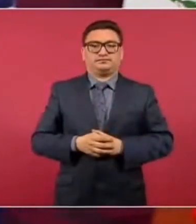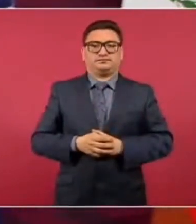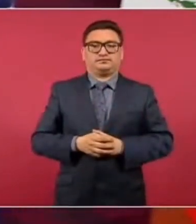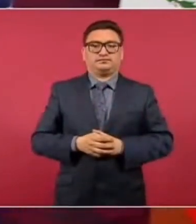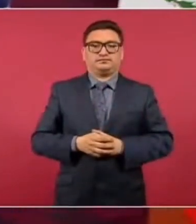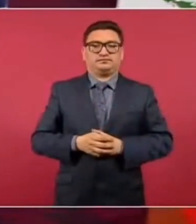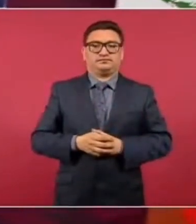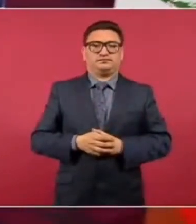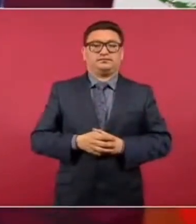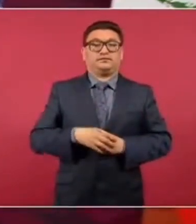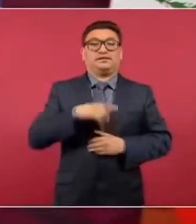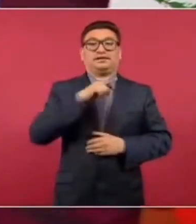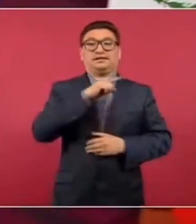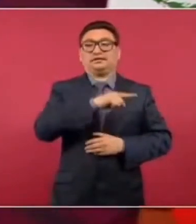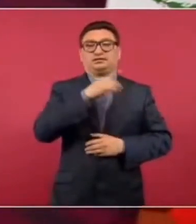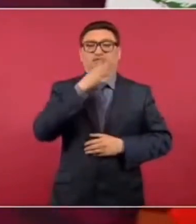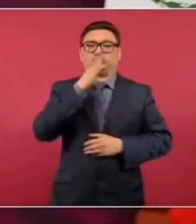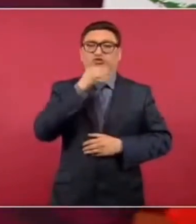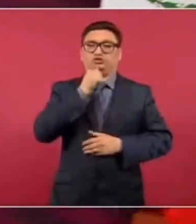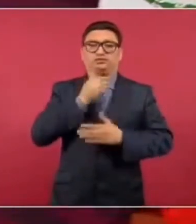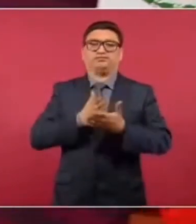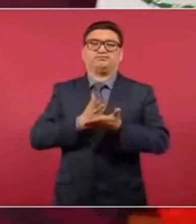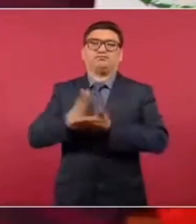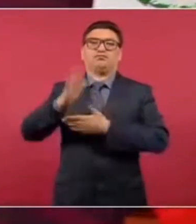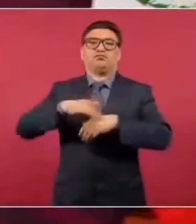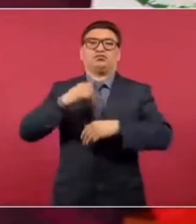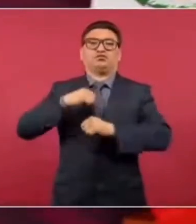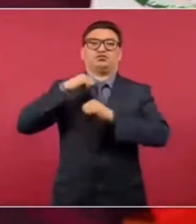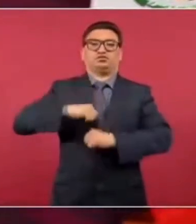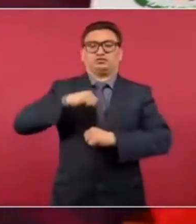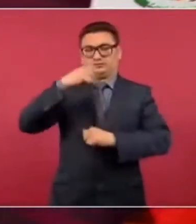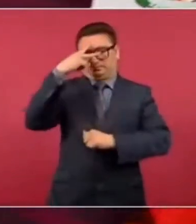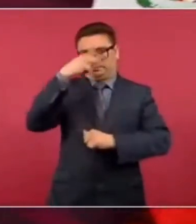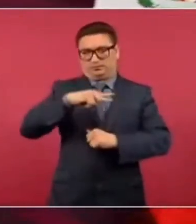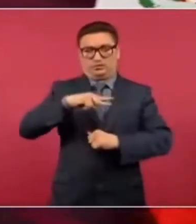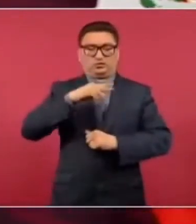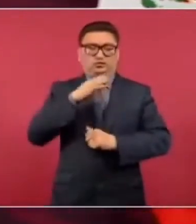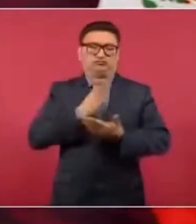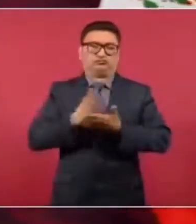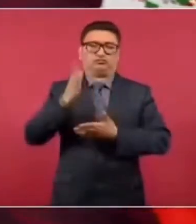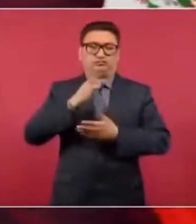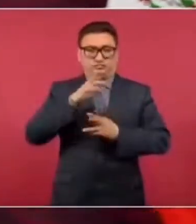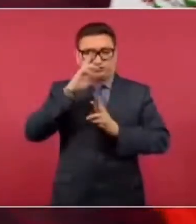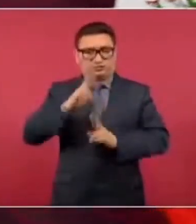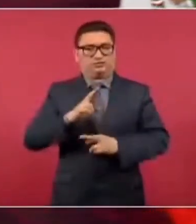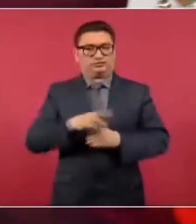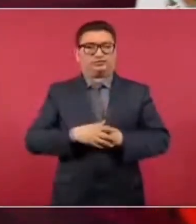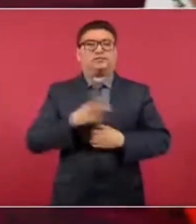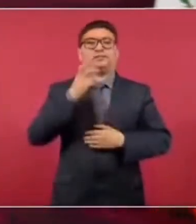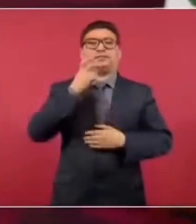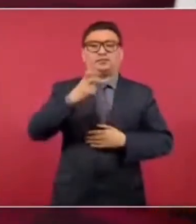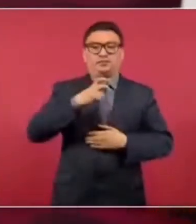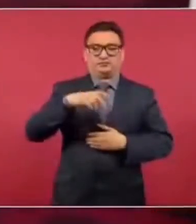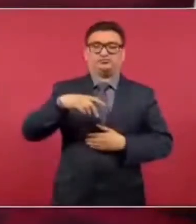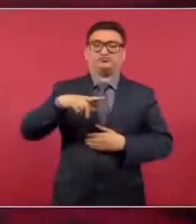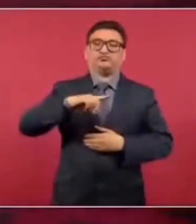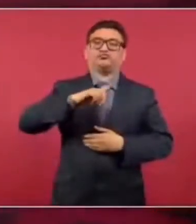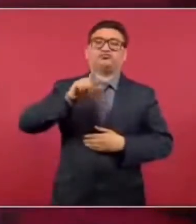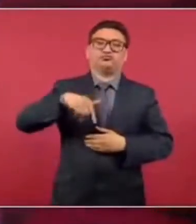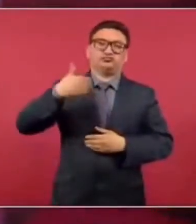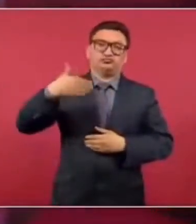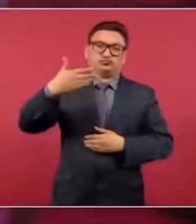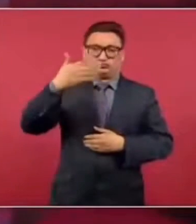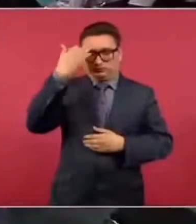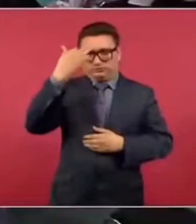Era una violación de nuestra soberanía. Cuando se da el caso